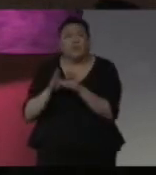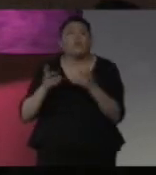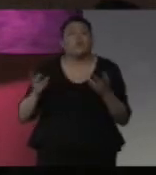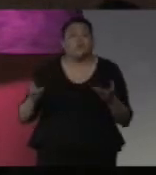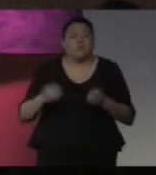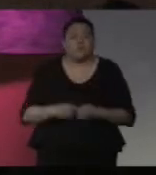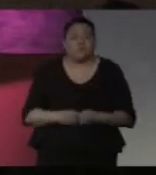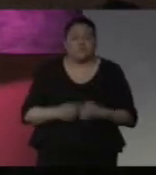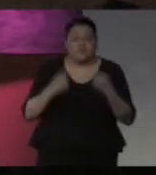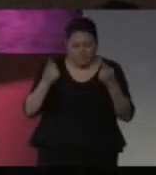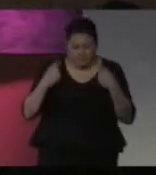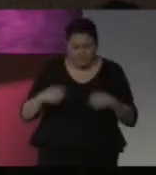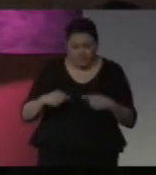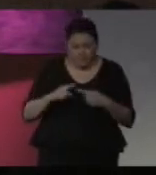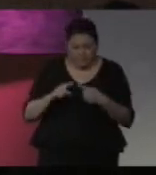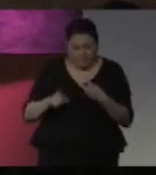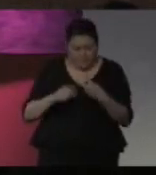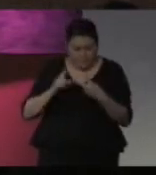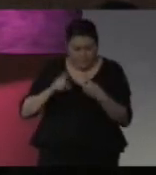También